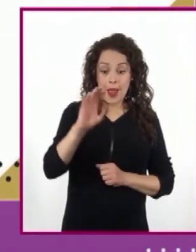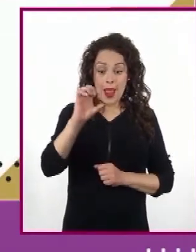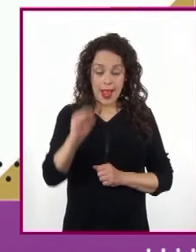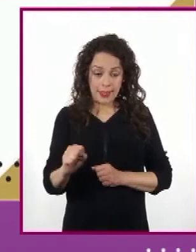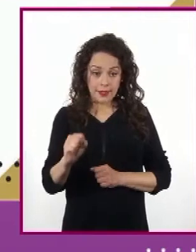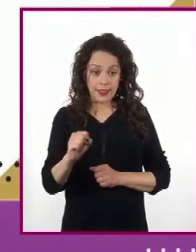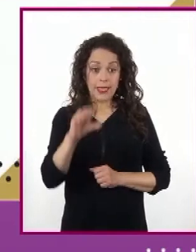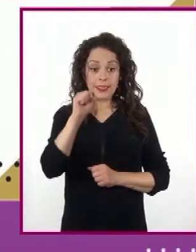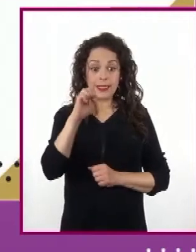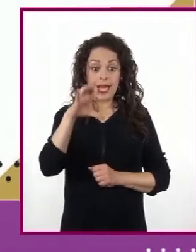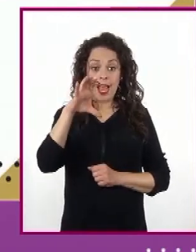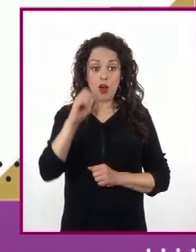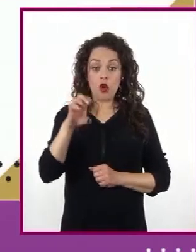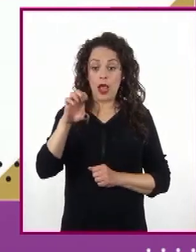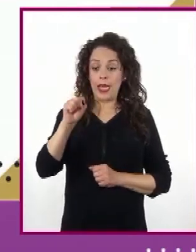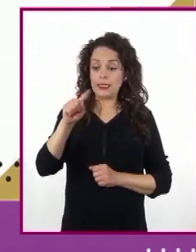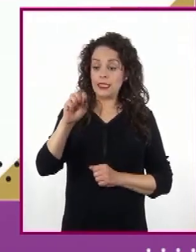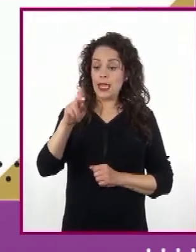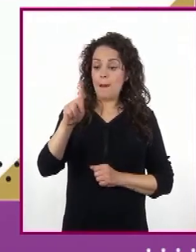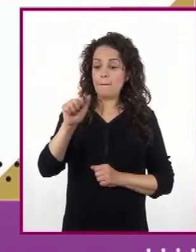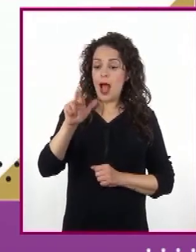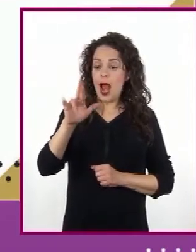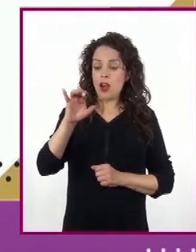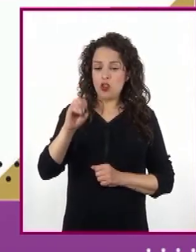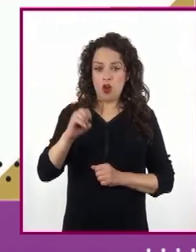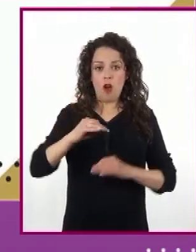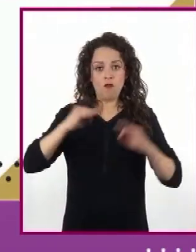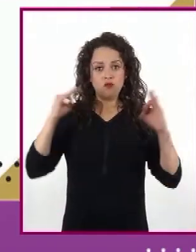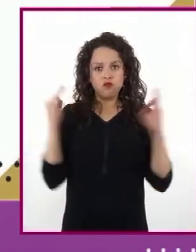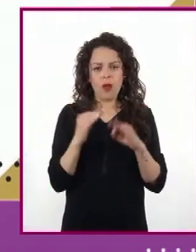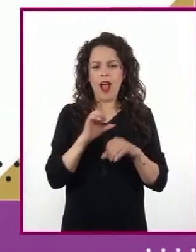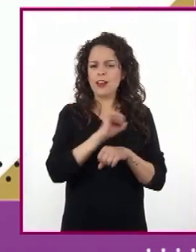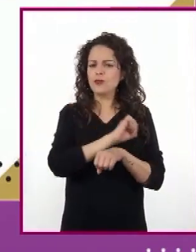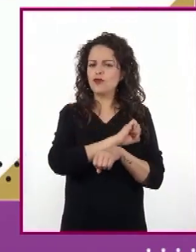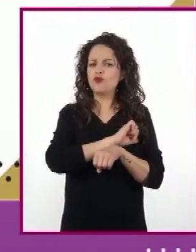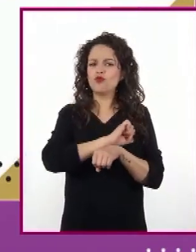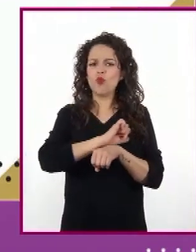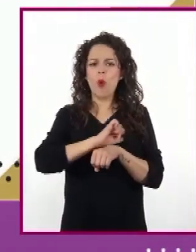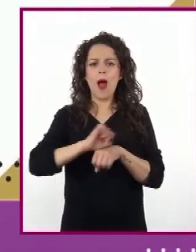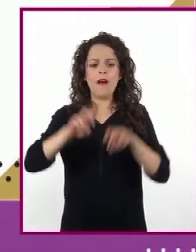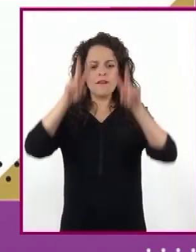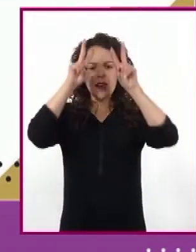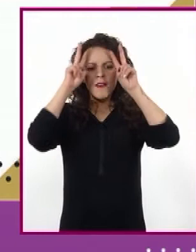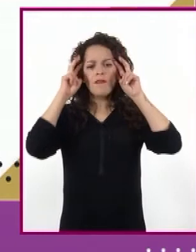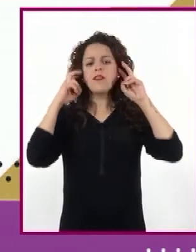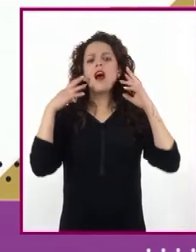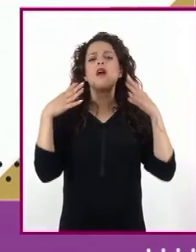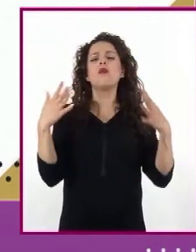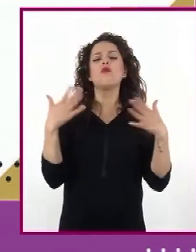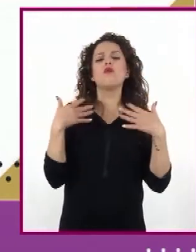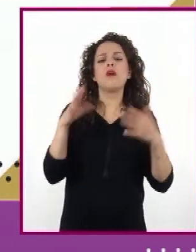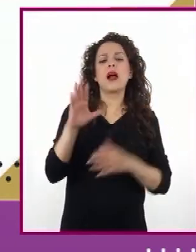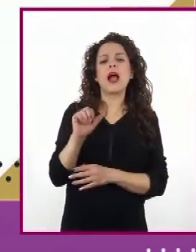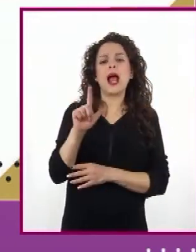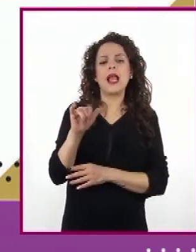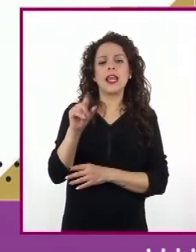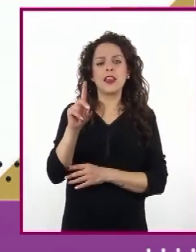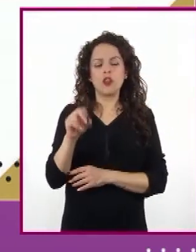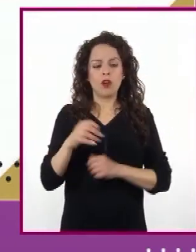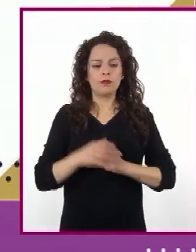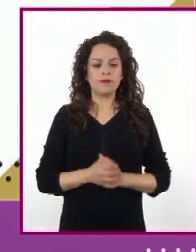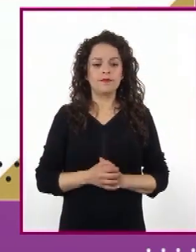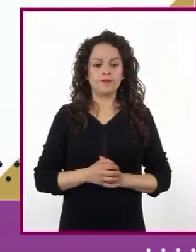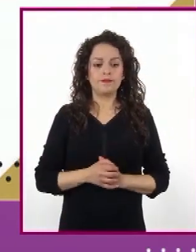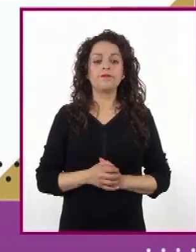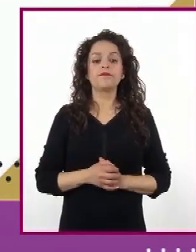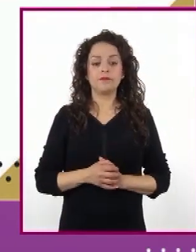clima seco estepario, los inviernos son suaves y los veranos cálidos o muy cálidos. Las precipitaciones